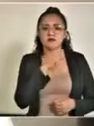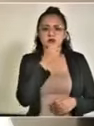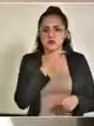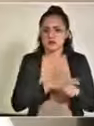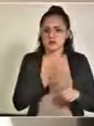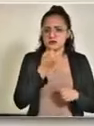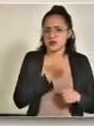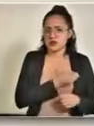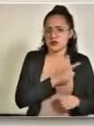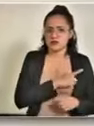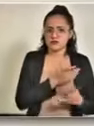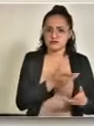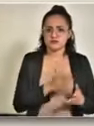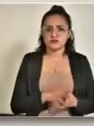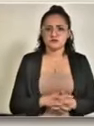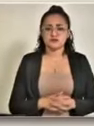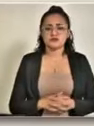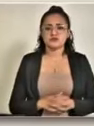Salud.